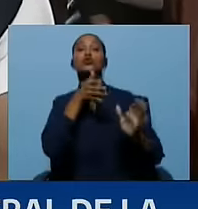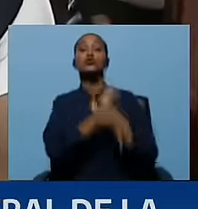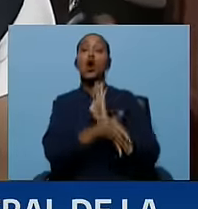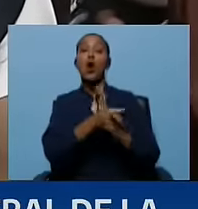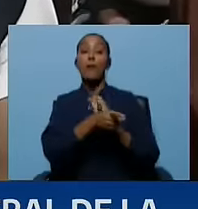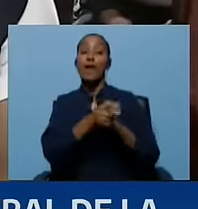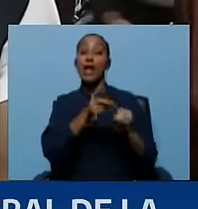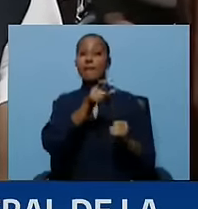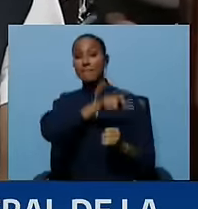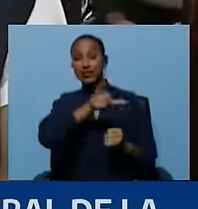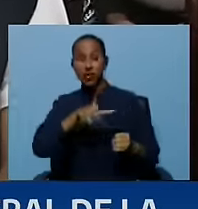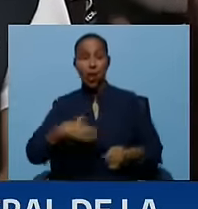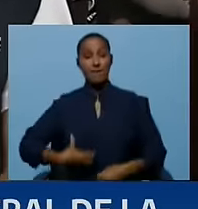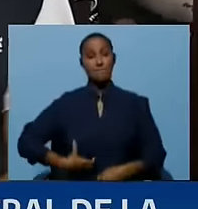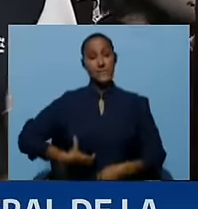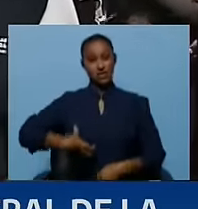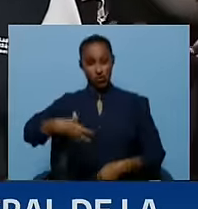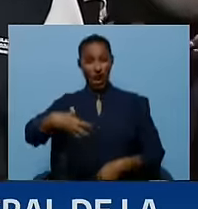apellidotes.